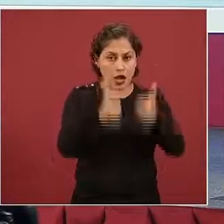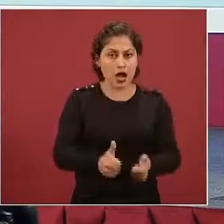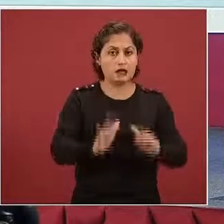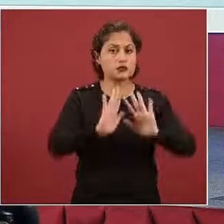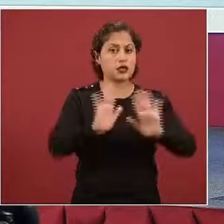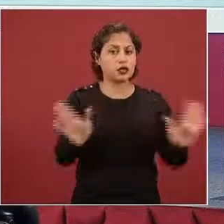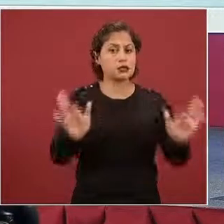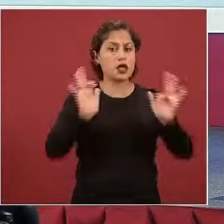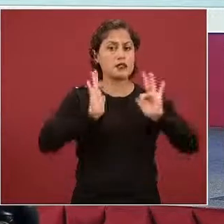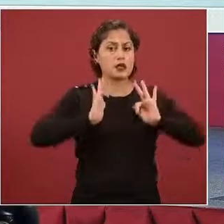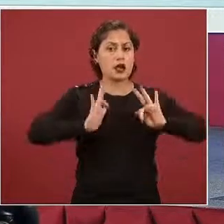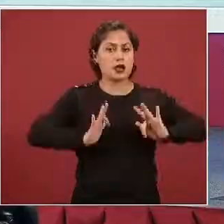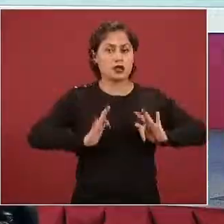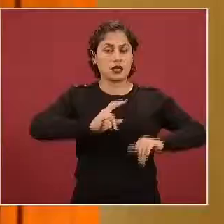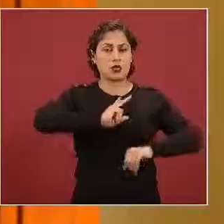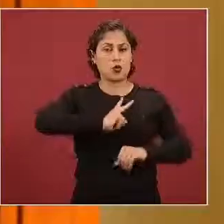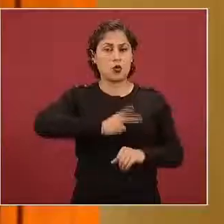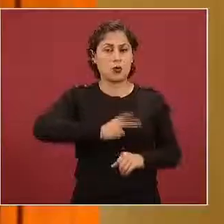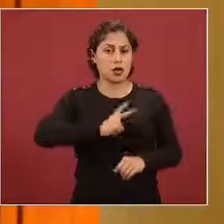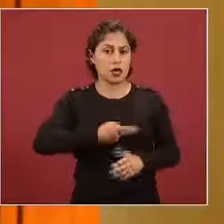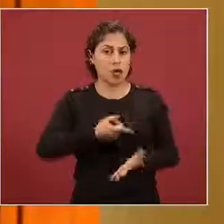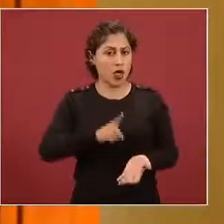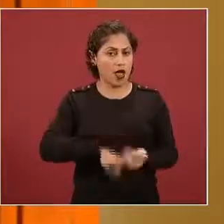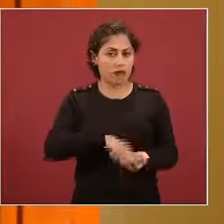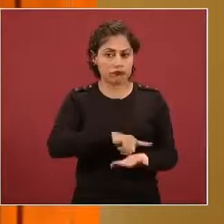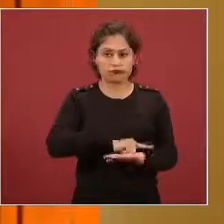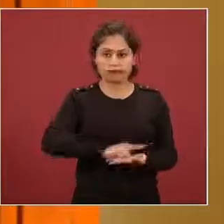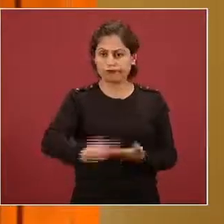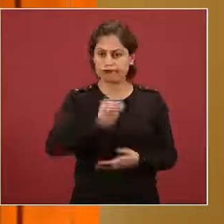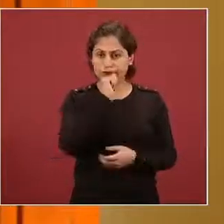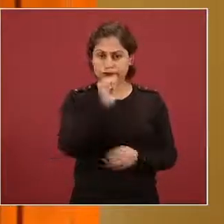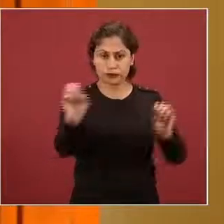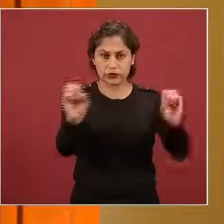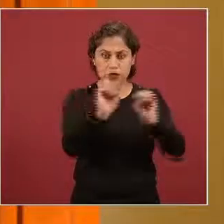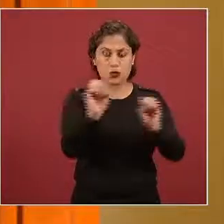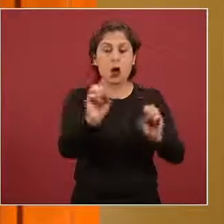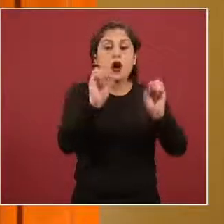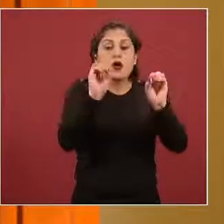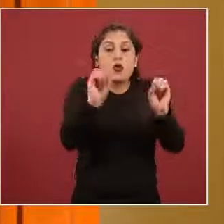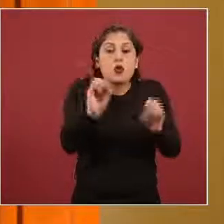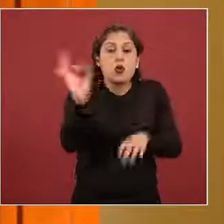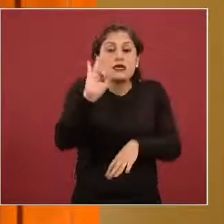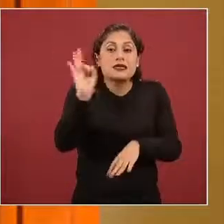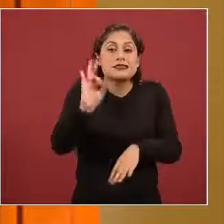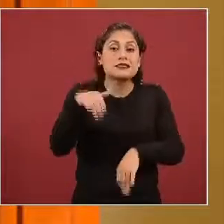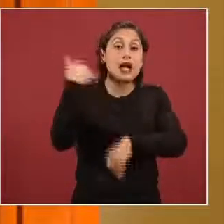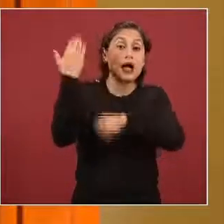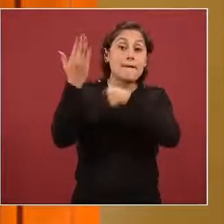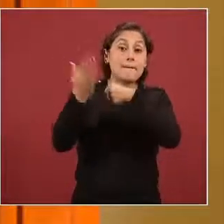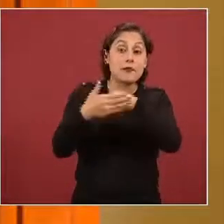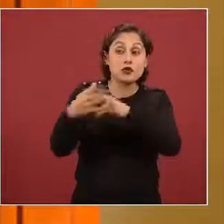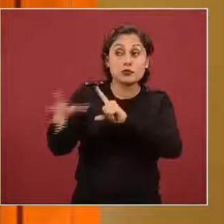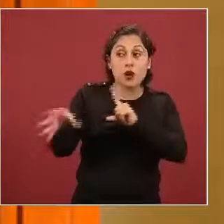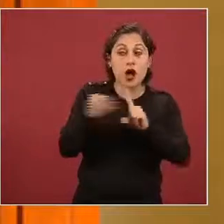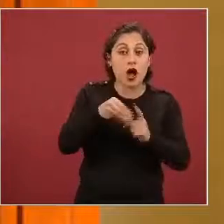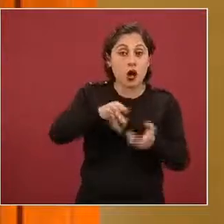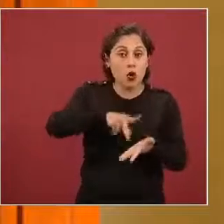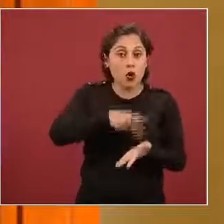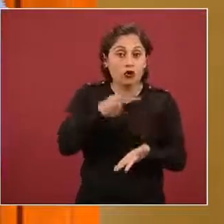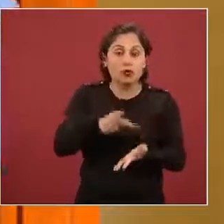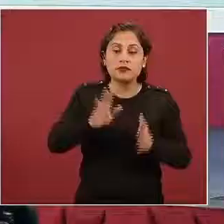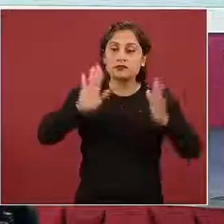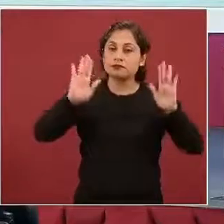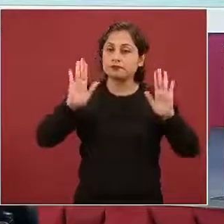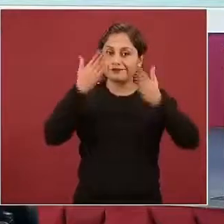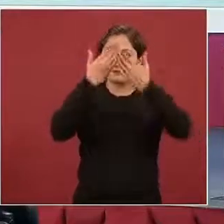muy probablemente ya no se pueden contagiar. Esto es algo que no se ha podido confirmar en el mundo entero. Si alguien que ya tuvo el virus,